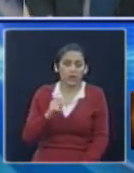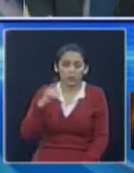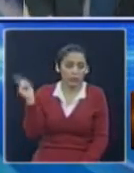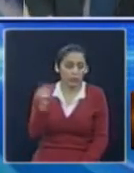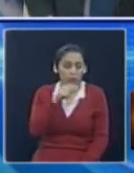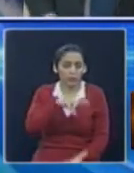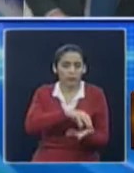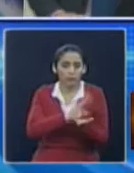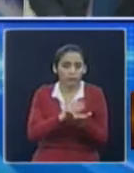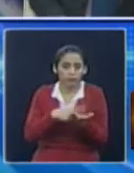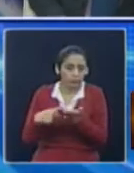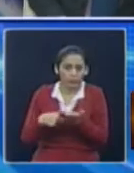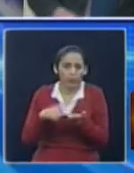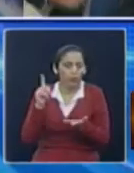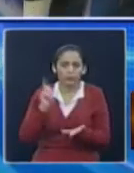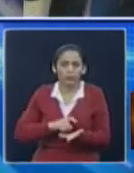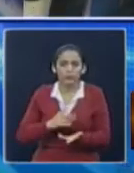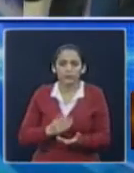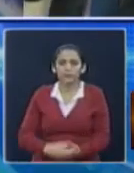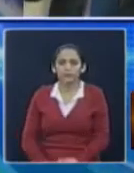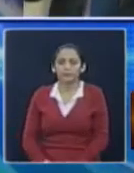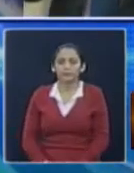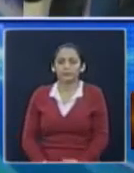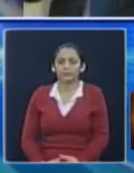No necesariamente. Ahora, abogado,